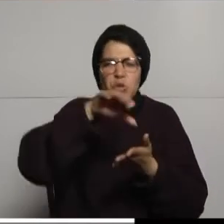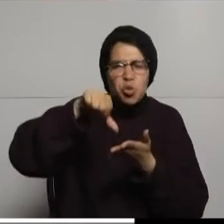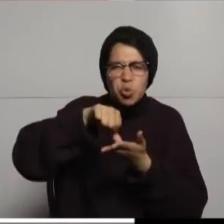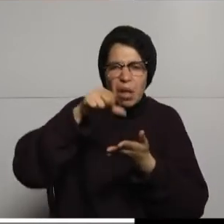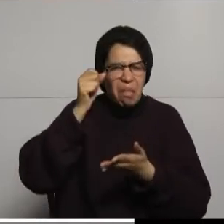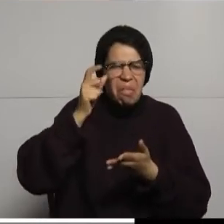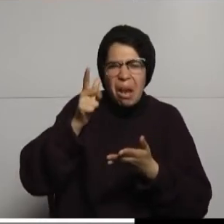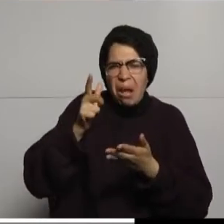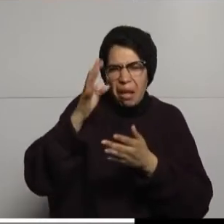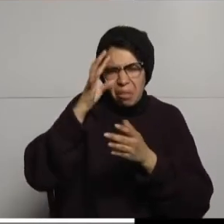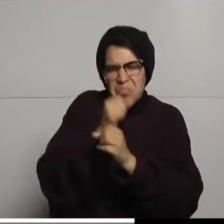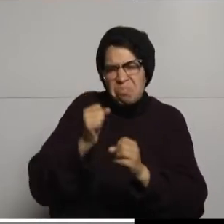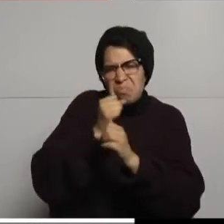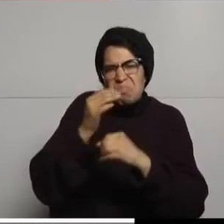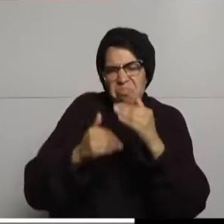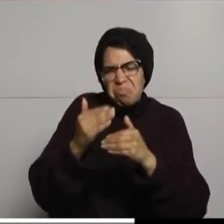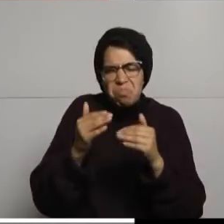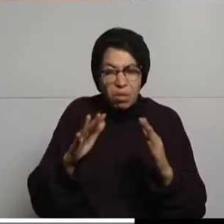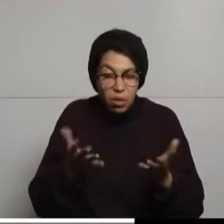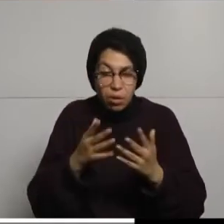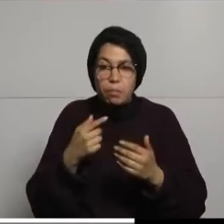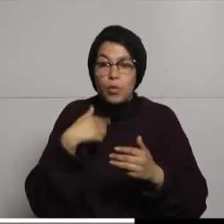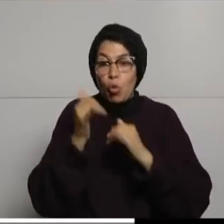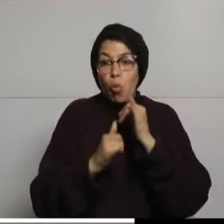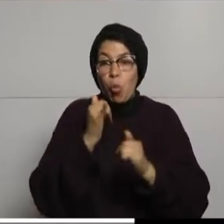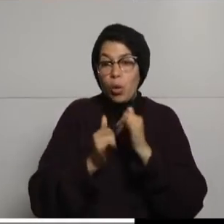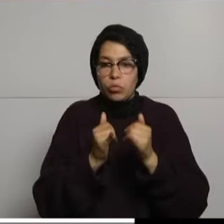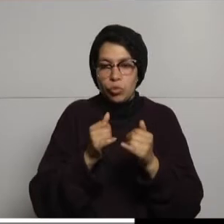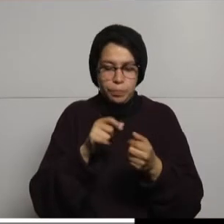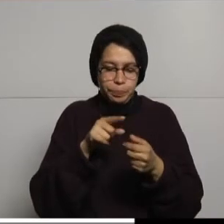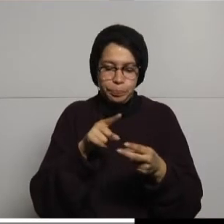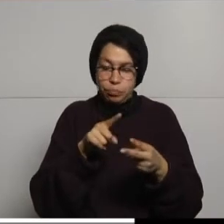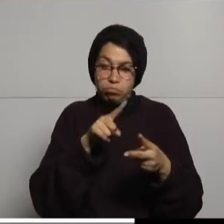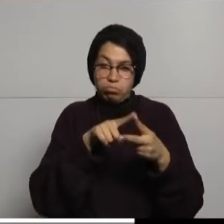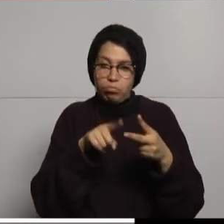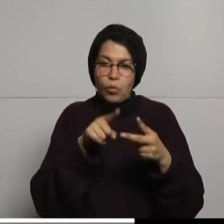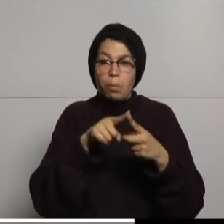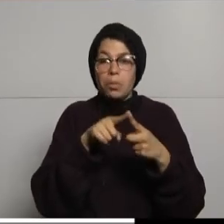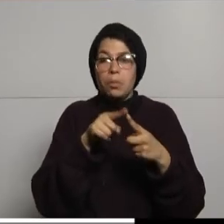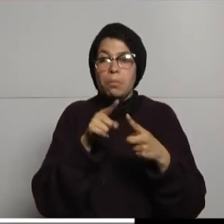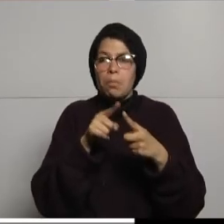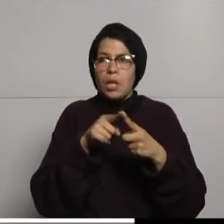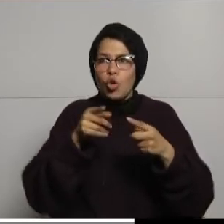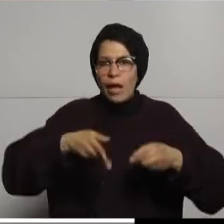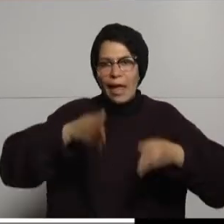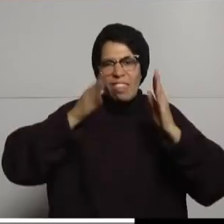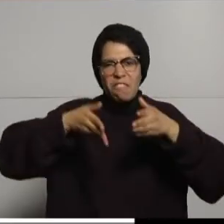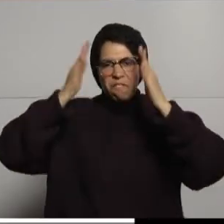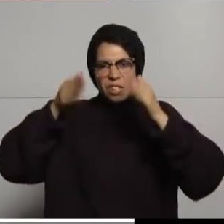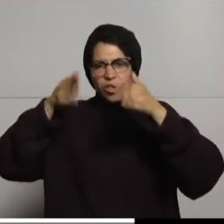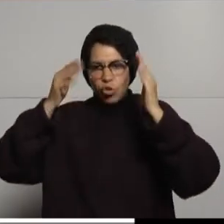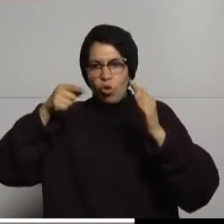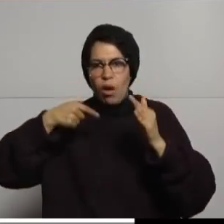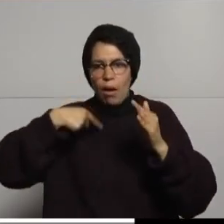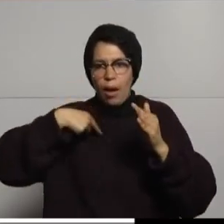dos experiencias. Las terrazas de edificios en Medellín, algo de esto te conté ayer, Celiana, las terrazas de edificios de Medellín en confinamiento se